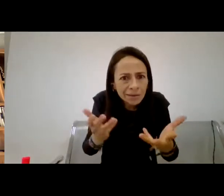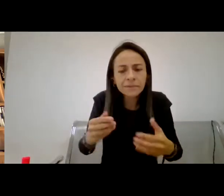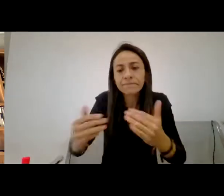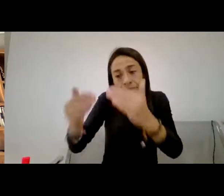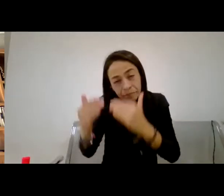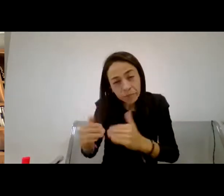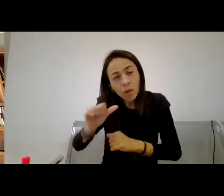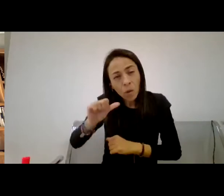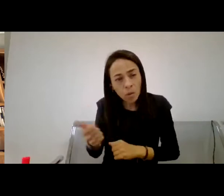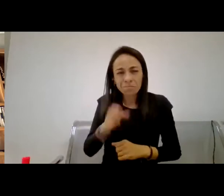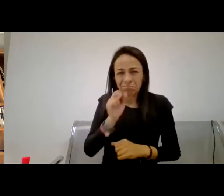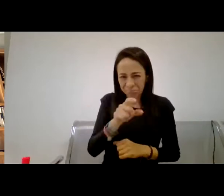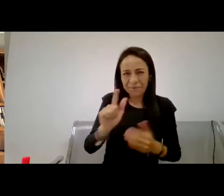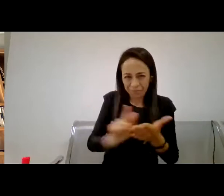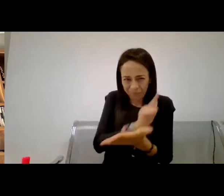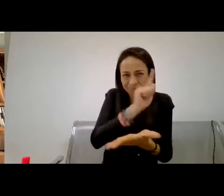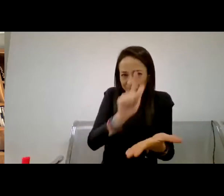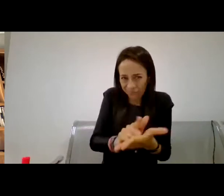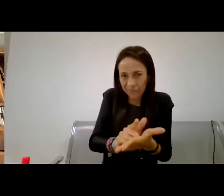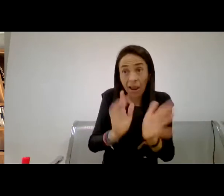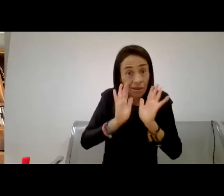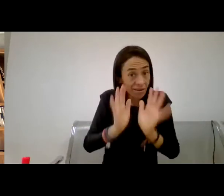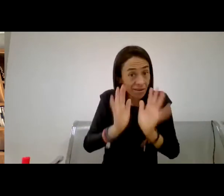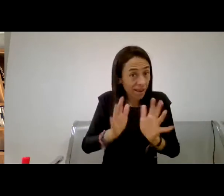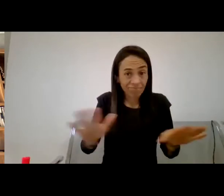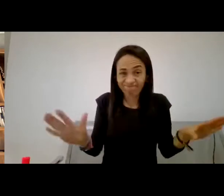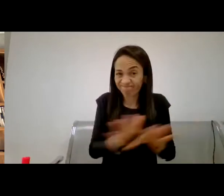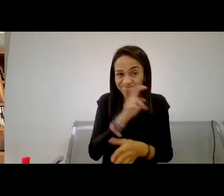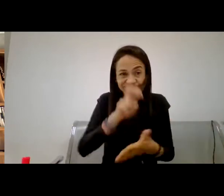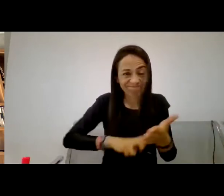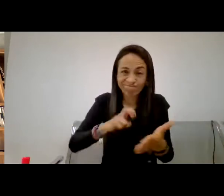esta modificación a la ley a organizaciones grandes.